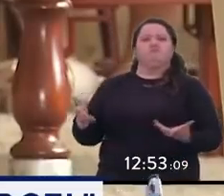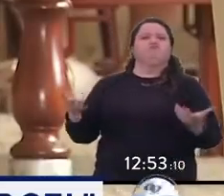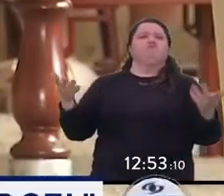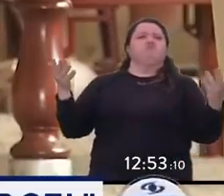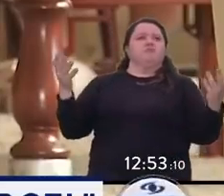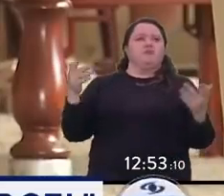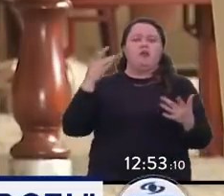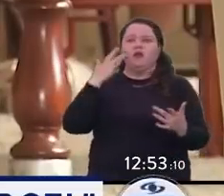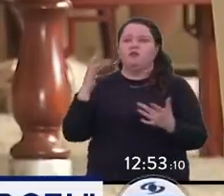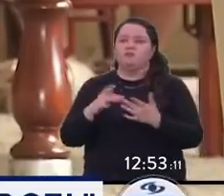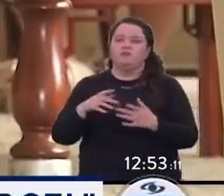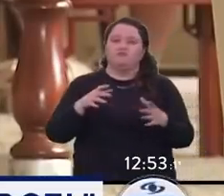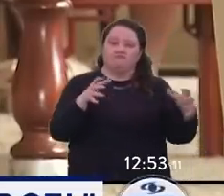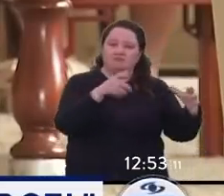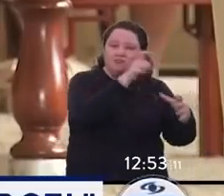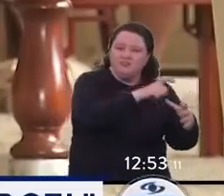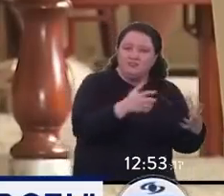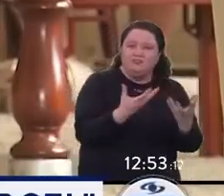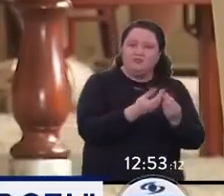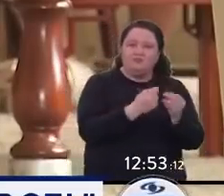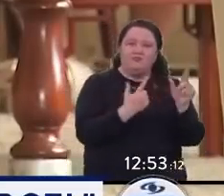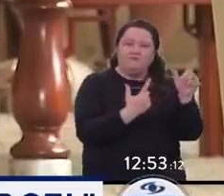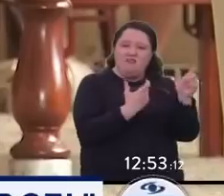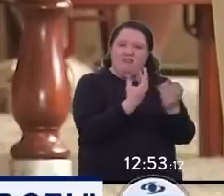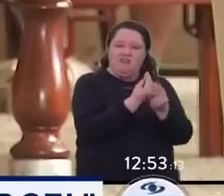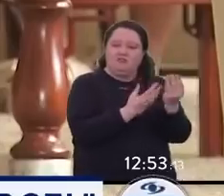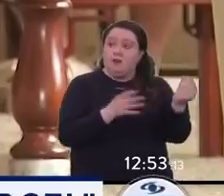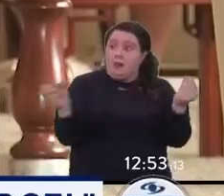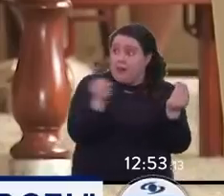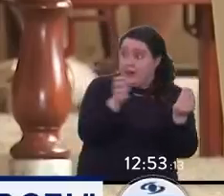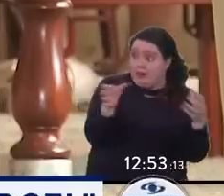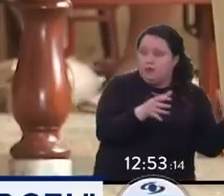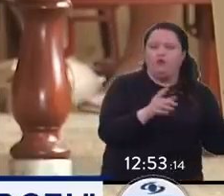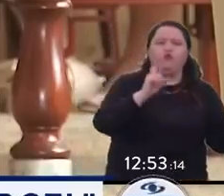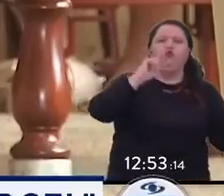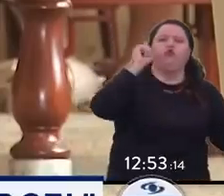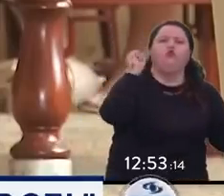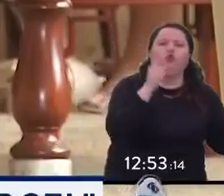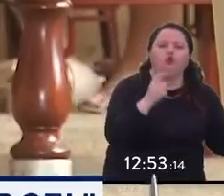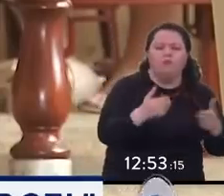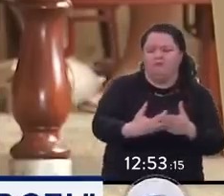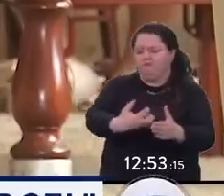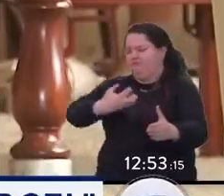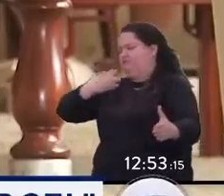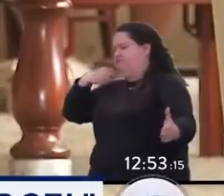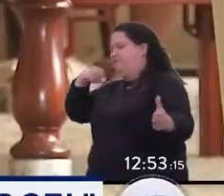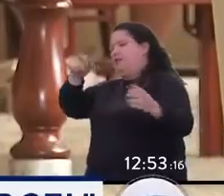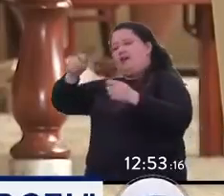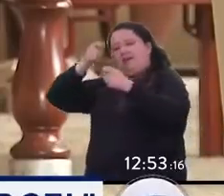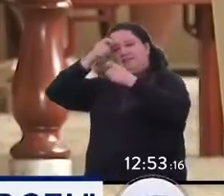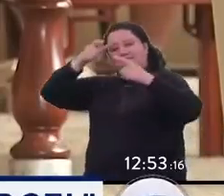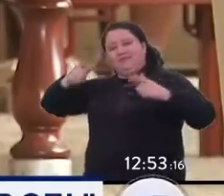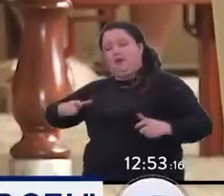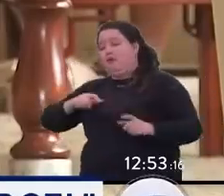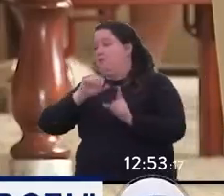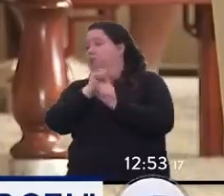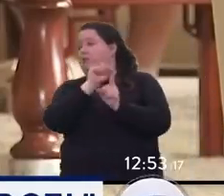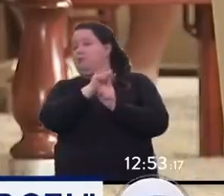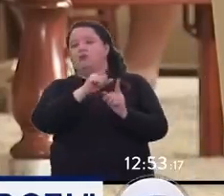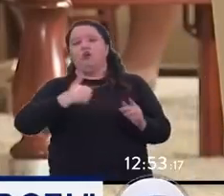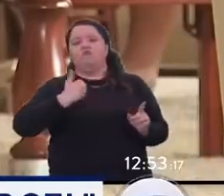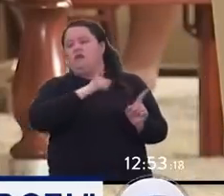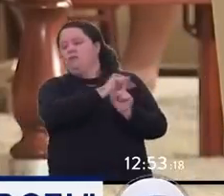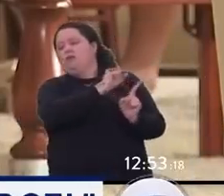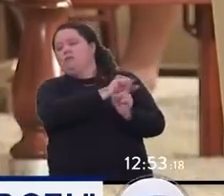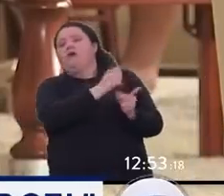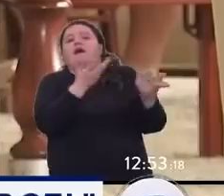cooptados por actores armados obedece, ¿sí? Al abandono histórico que el Estado ha tenido con estas poblaciones.